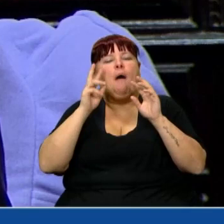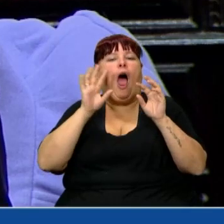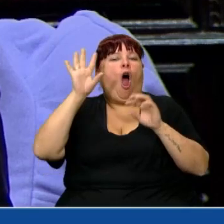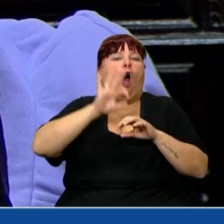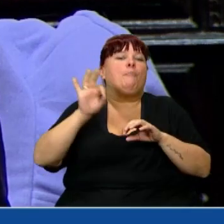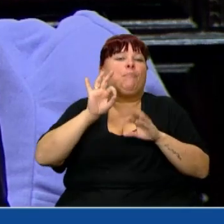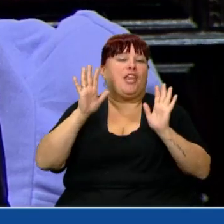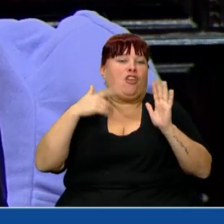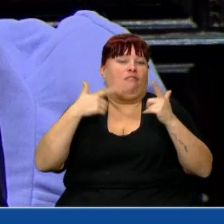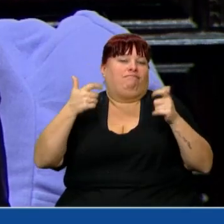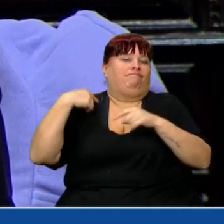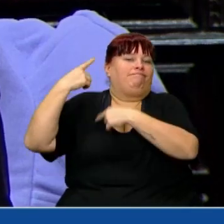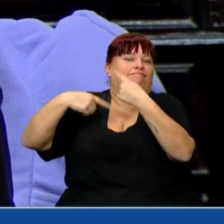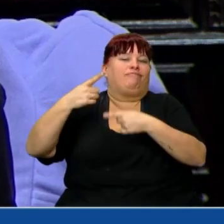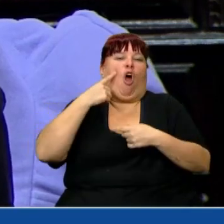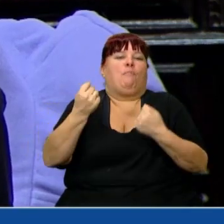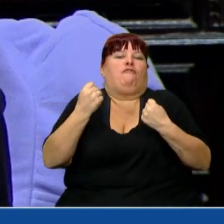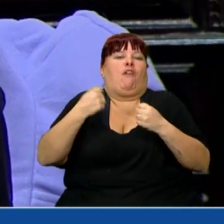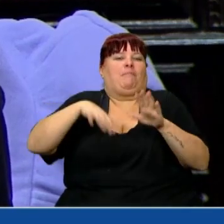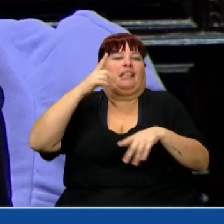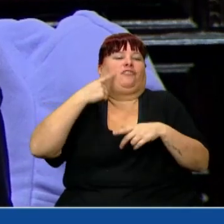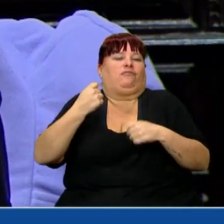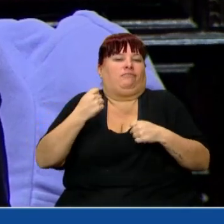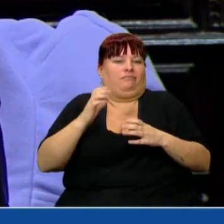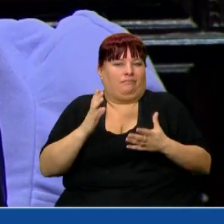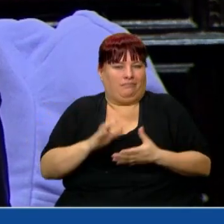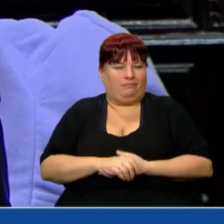vista del privilegio tradicional del sexo fuerte.